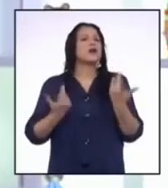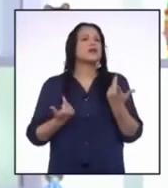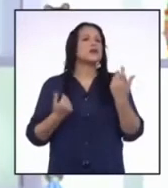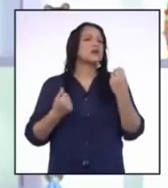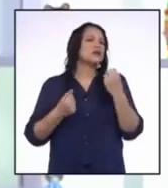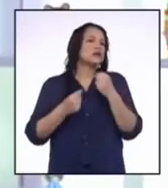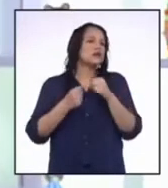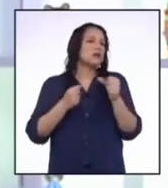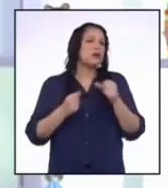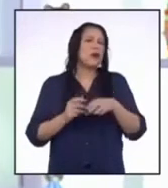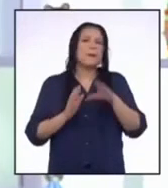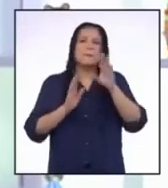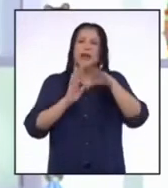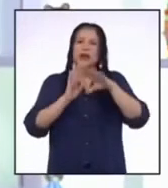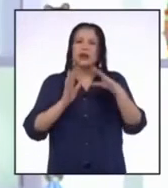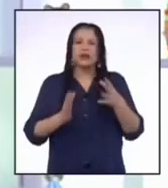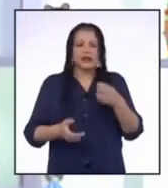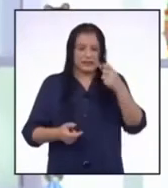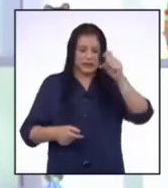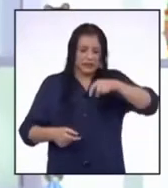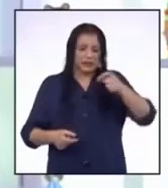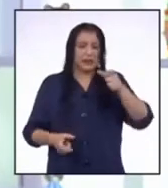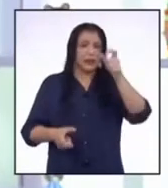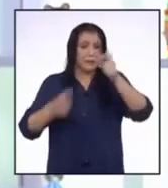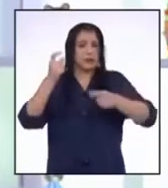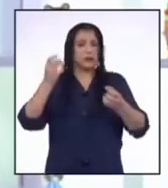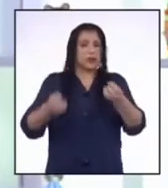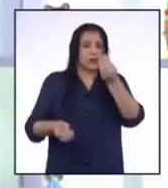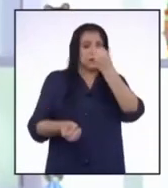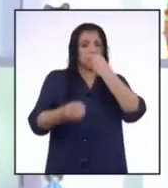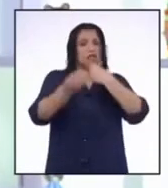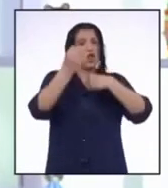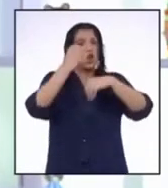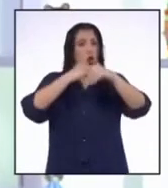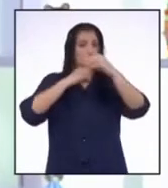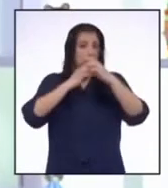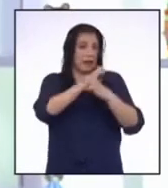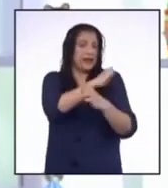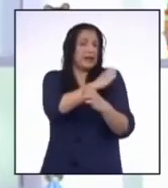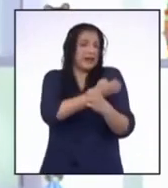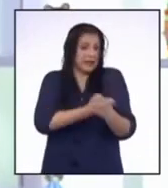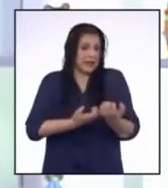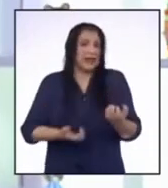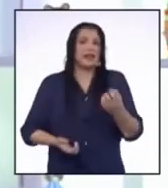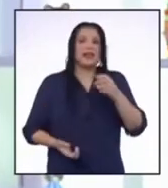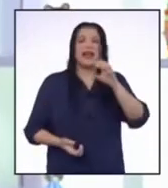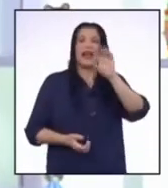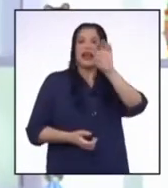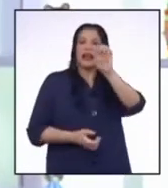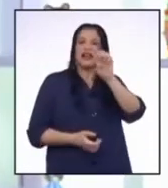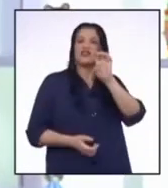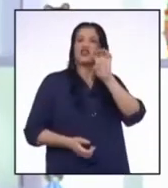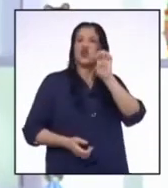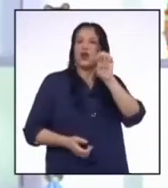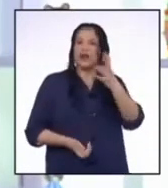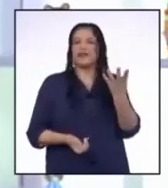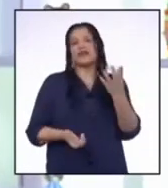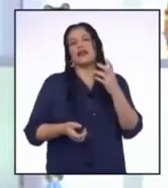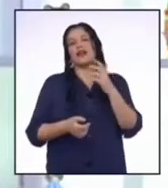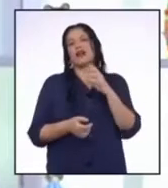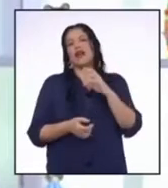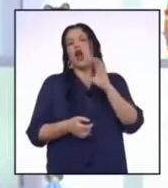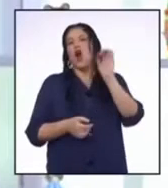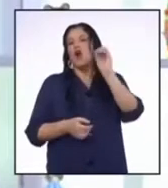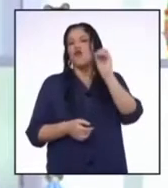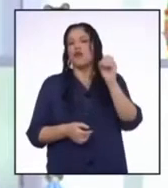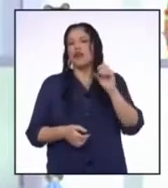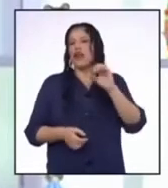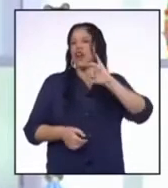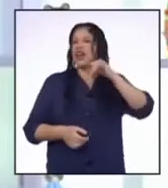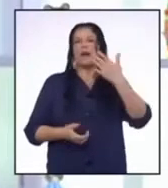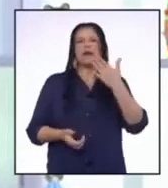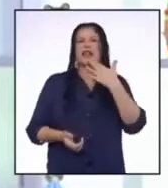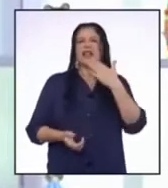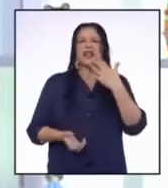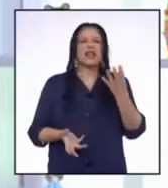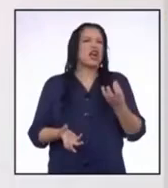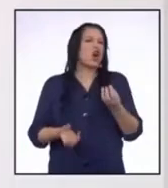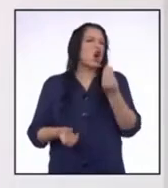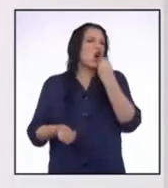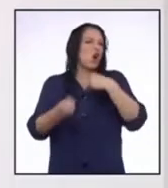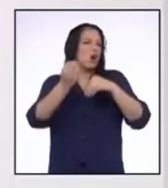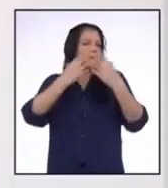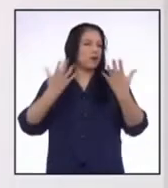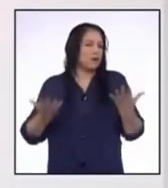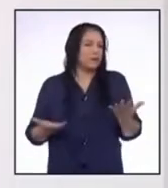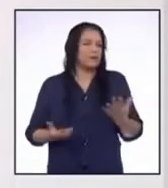de calorías que necesita diariamente los organismos de Ernesto, Ethel, Ofelia y Javier, ¿tienen alguna idea de cómo hacer